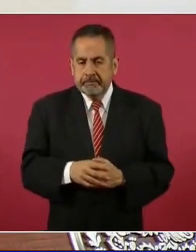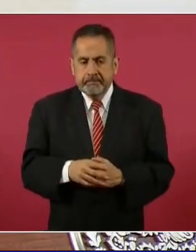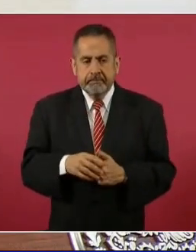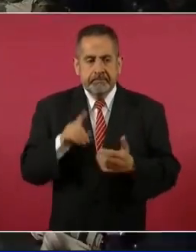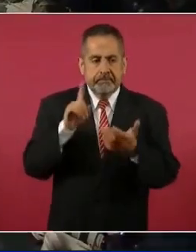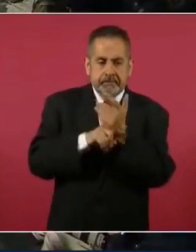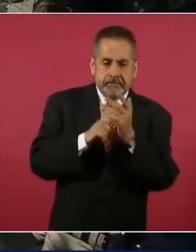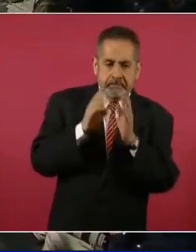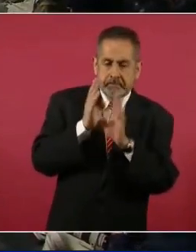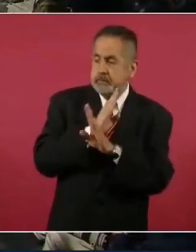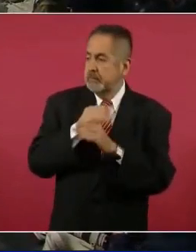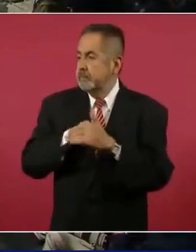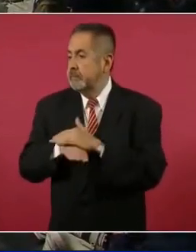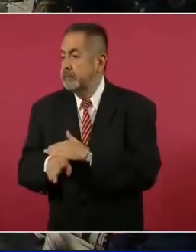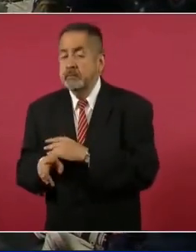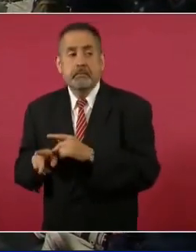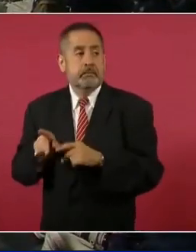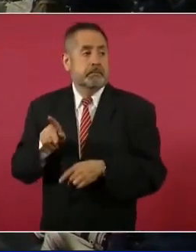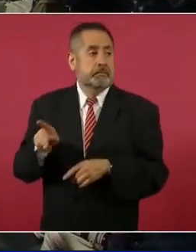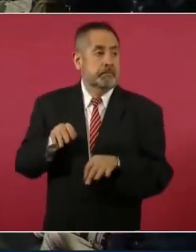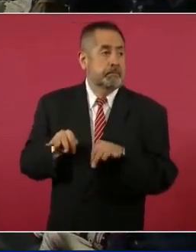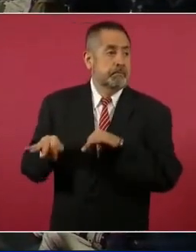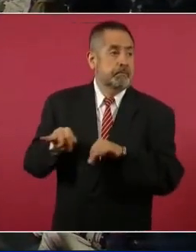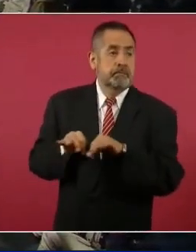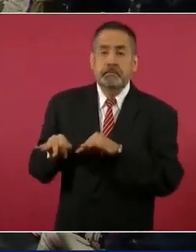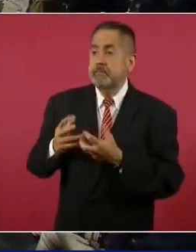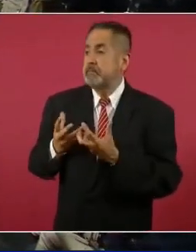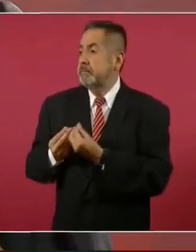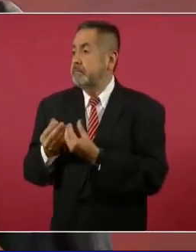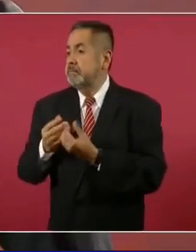infiltrados o sorprendidos